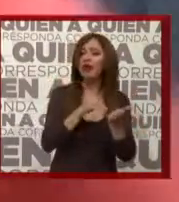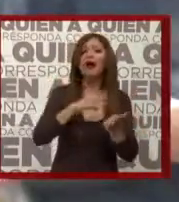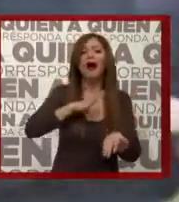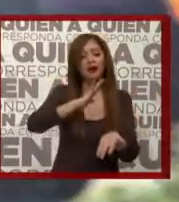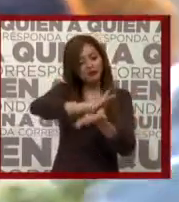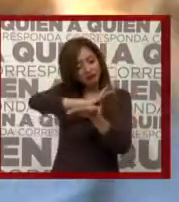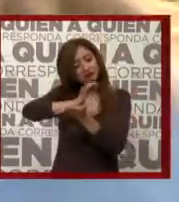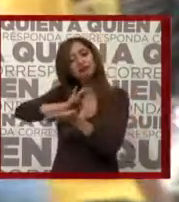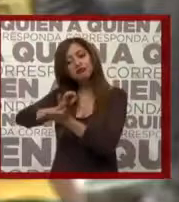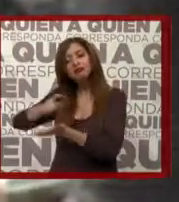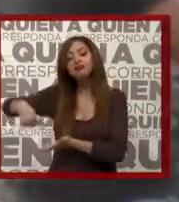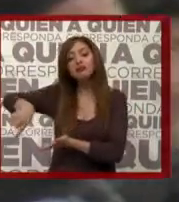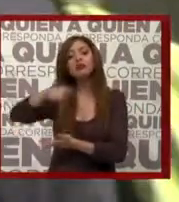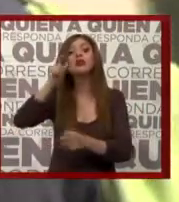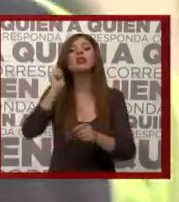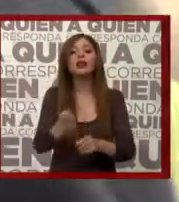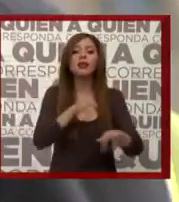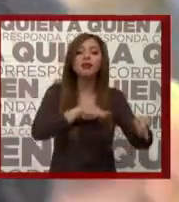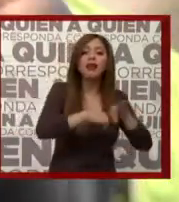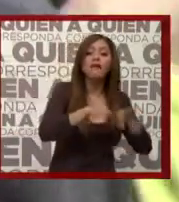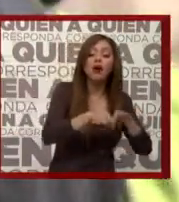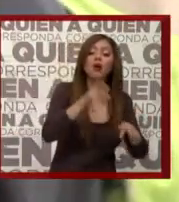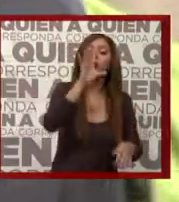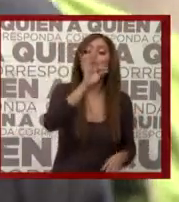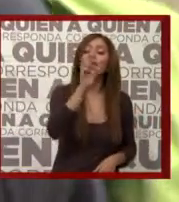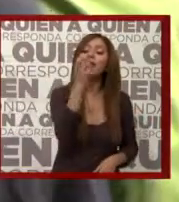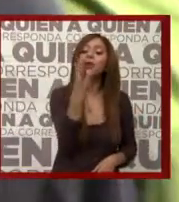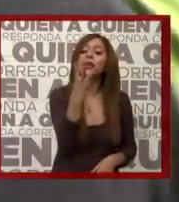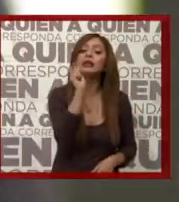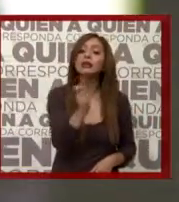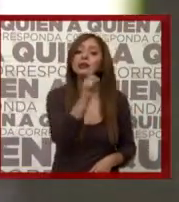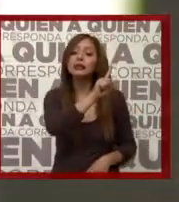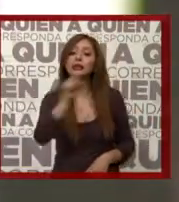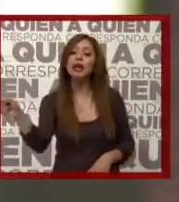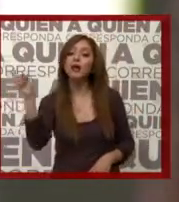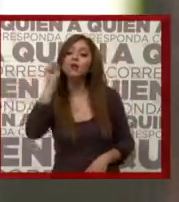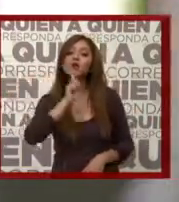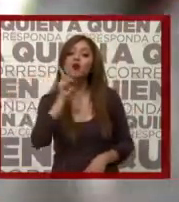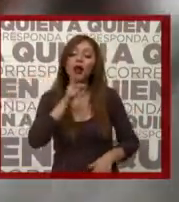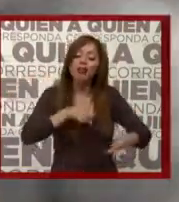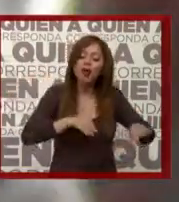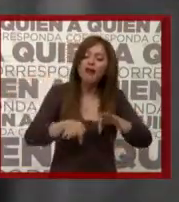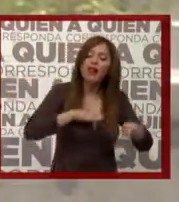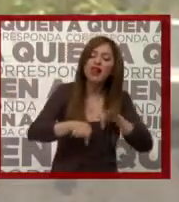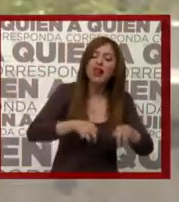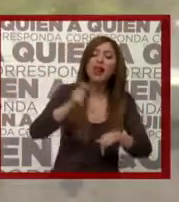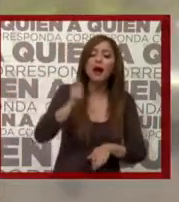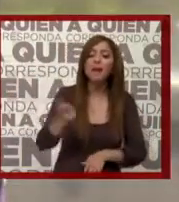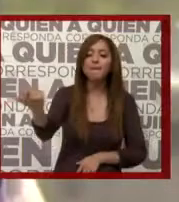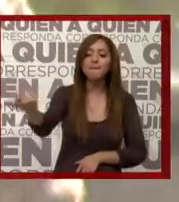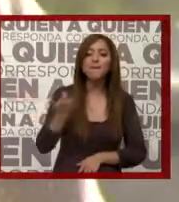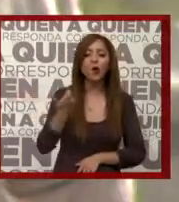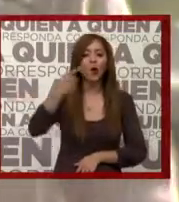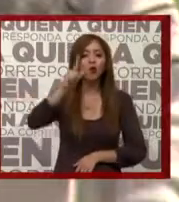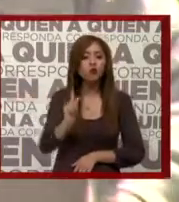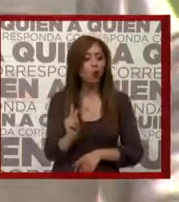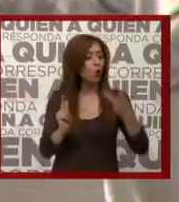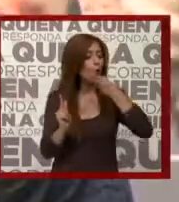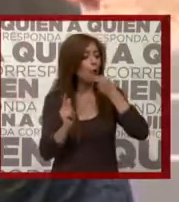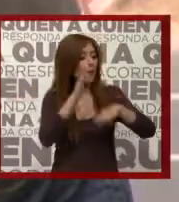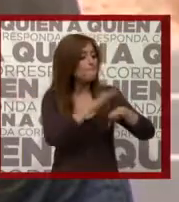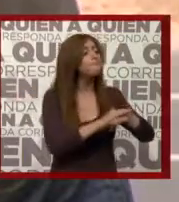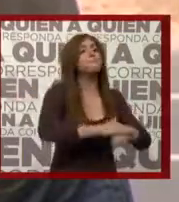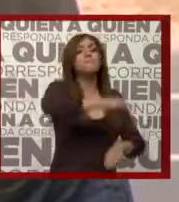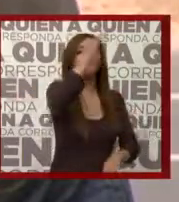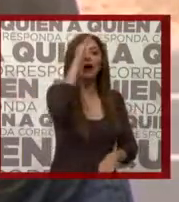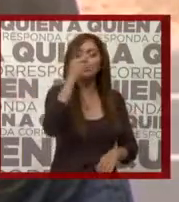Tan solo en el ámbito laboral, 43 de cada 100 mujeres que participan en la economía familiar reciben un ingreso menor que el de los hombres